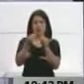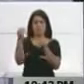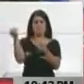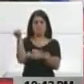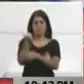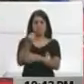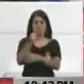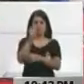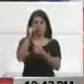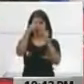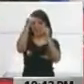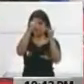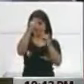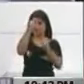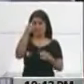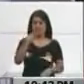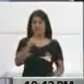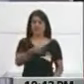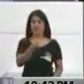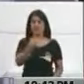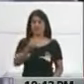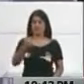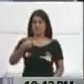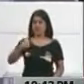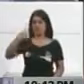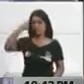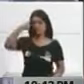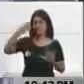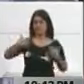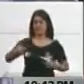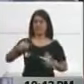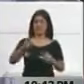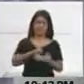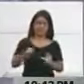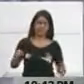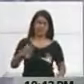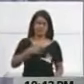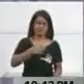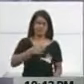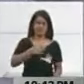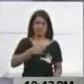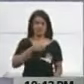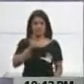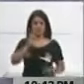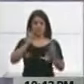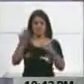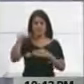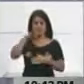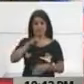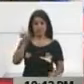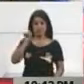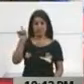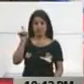dijo, yo soy Che Guevara y he fracasado. Este fue el titular de la época.